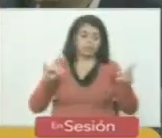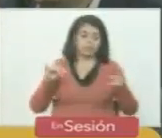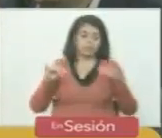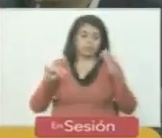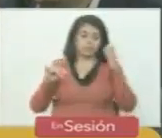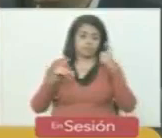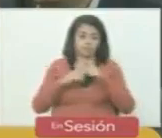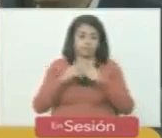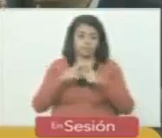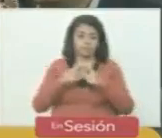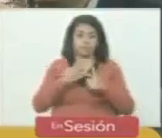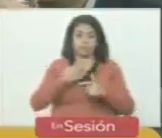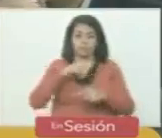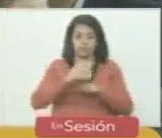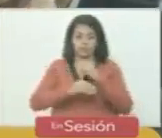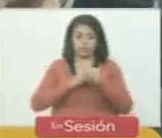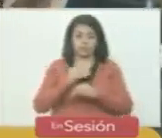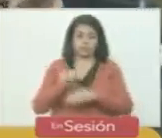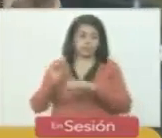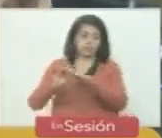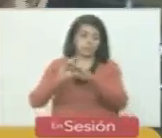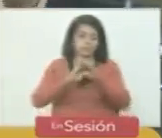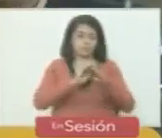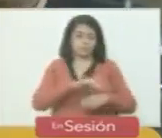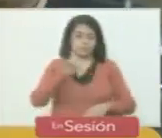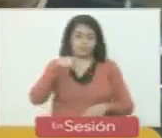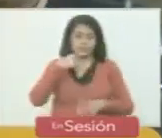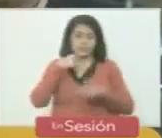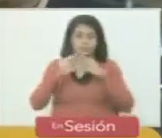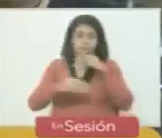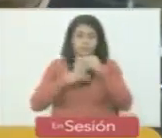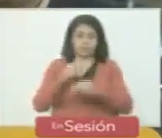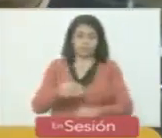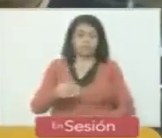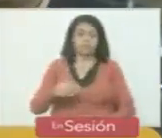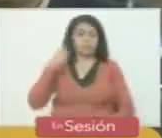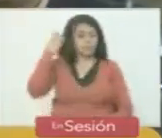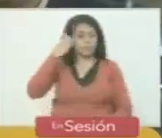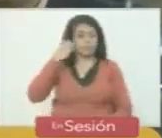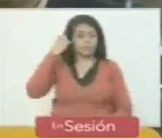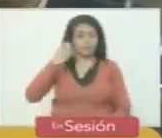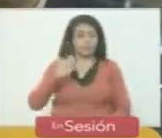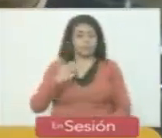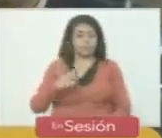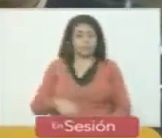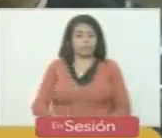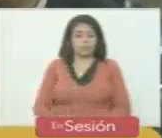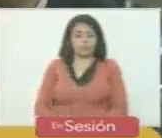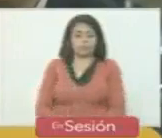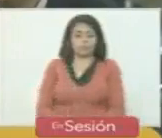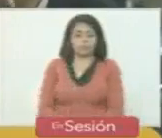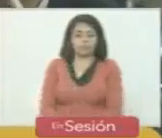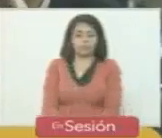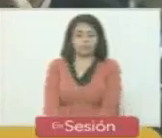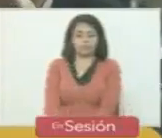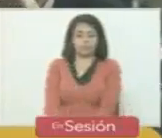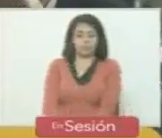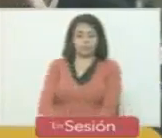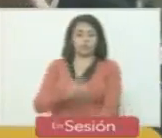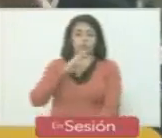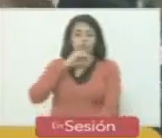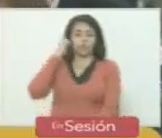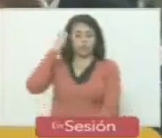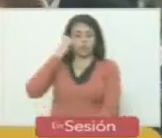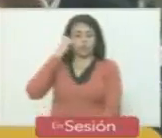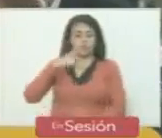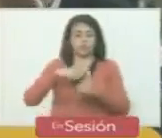Europa. Entonces nosotros hacemos ese llamado también a esa Europa que nos llevó ese oro